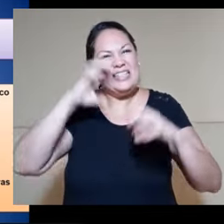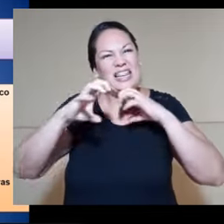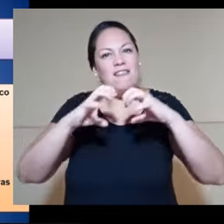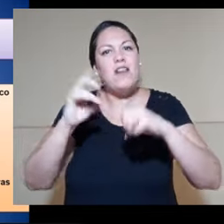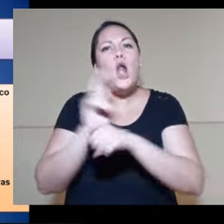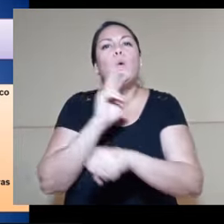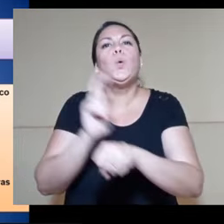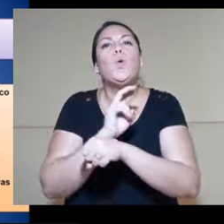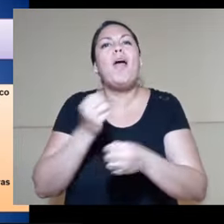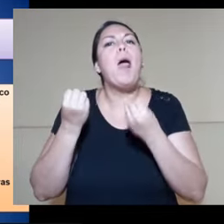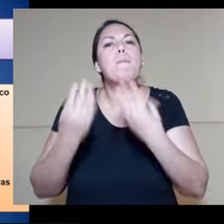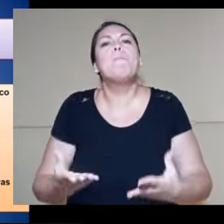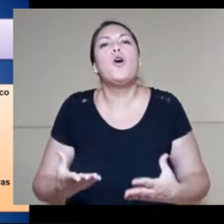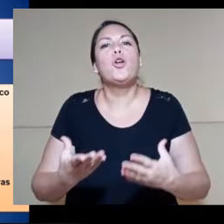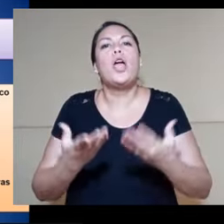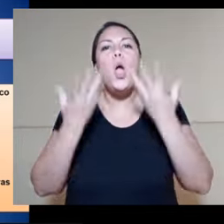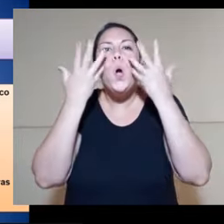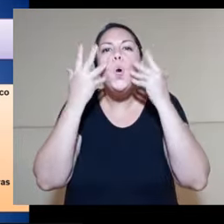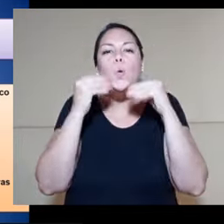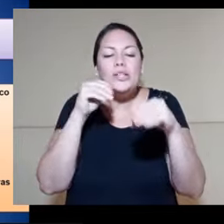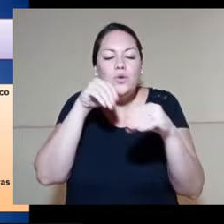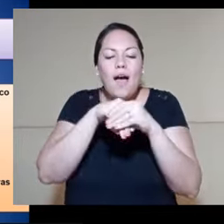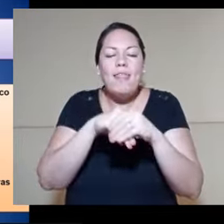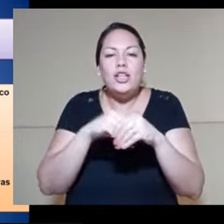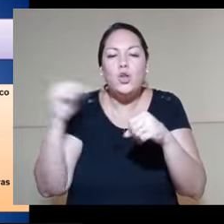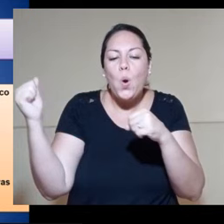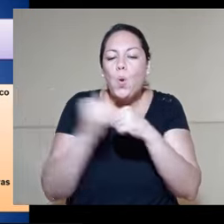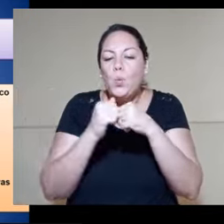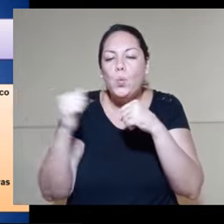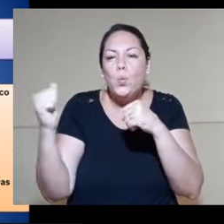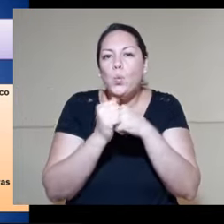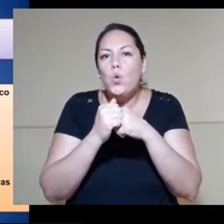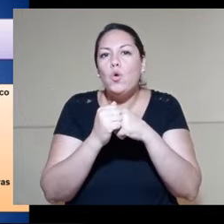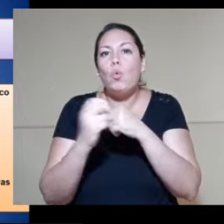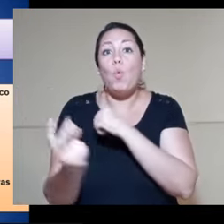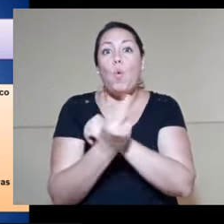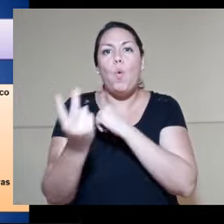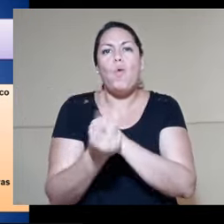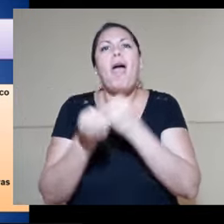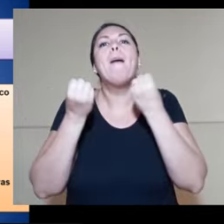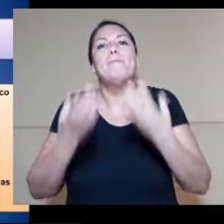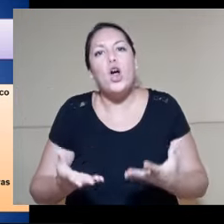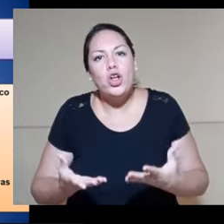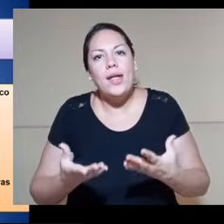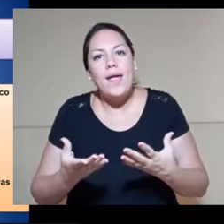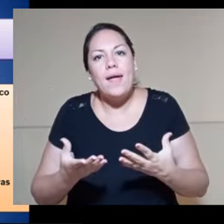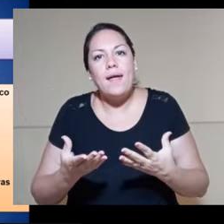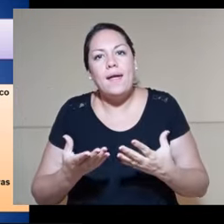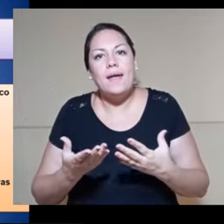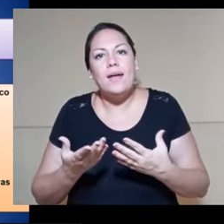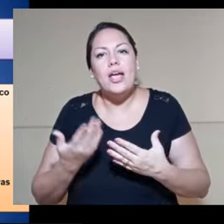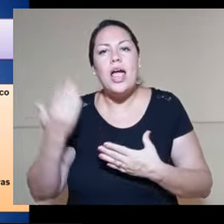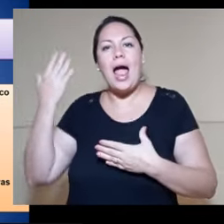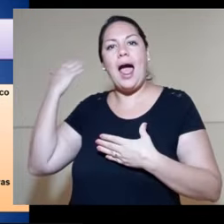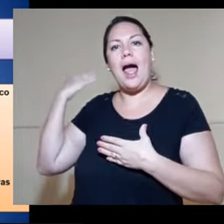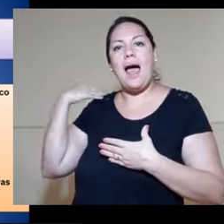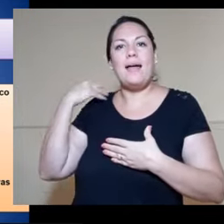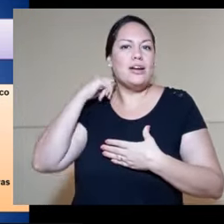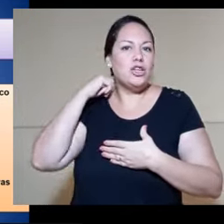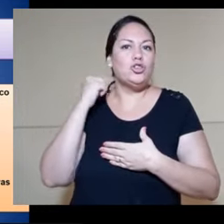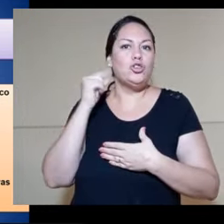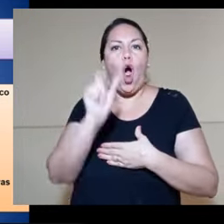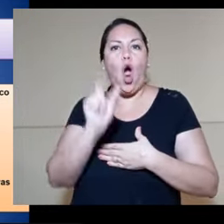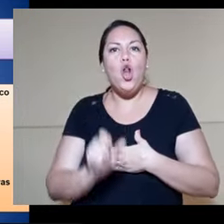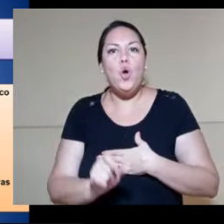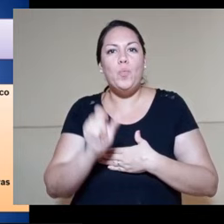tan importante cuidar nuestro tejido cerebral y por eso está dentro de los huesos más duros, que son el cráneo y la columna